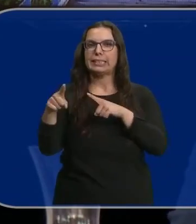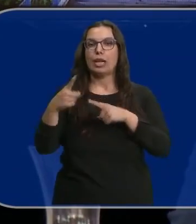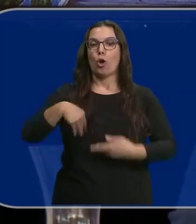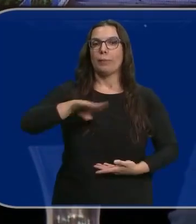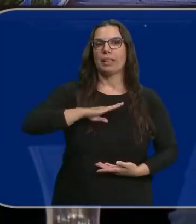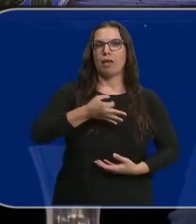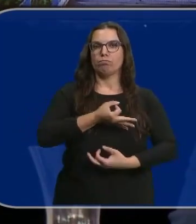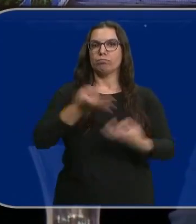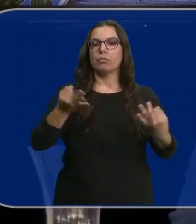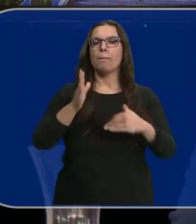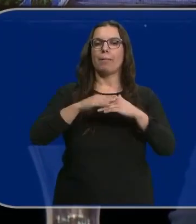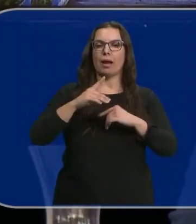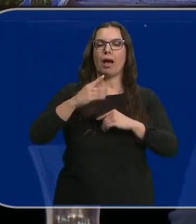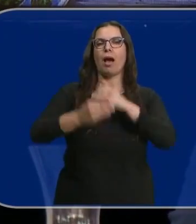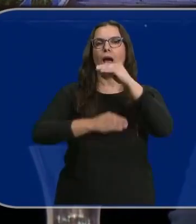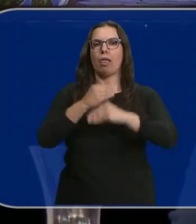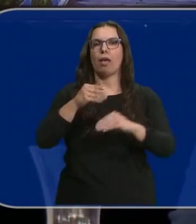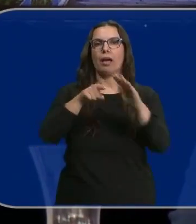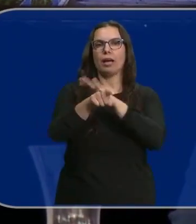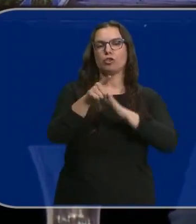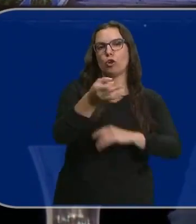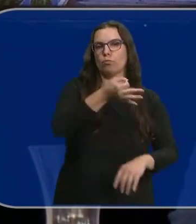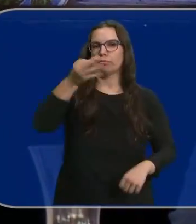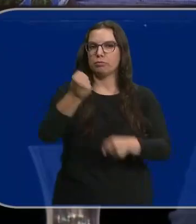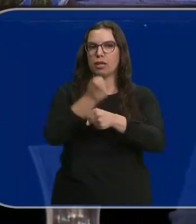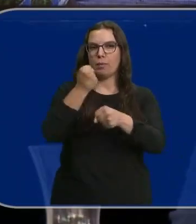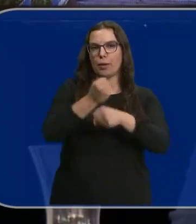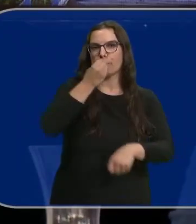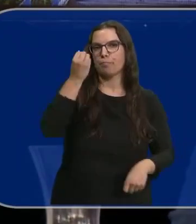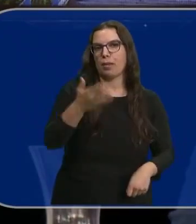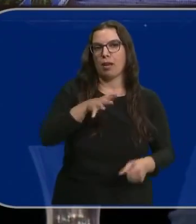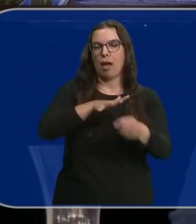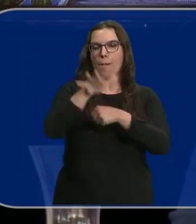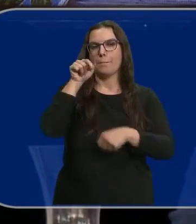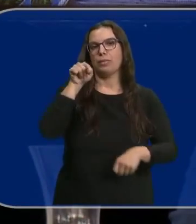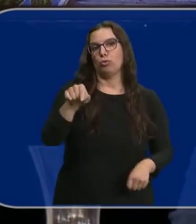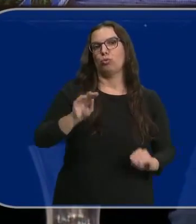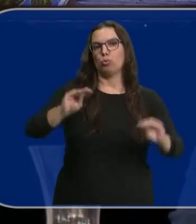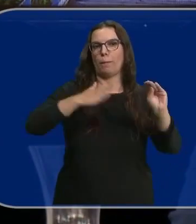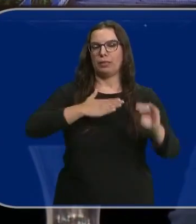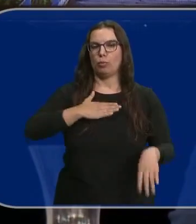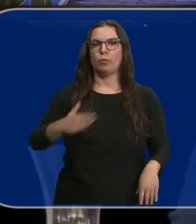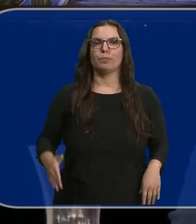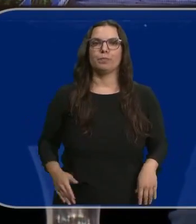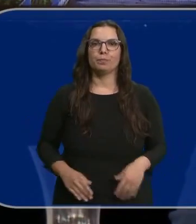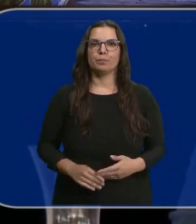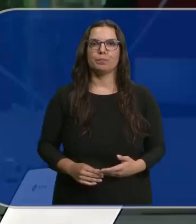las competencias para desarrollar una buena labor en ese ámbito de la gestión del